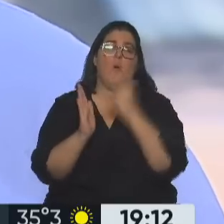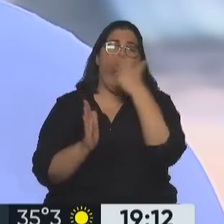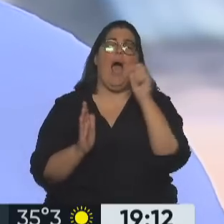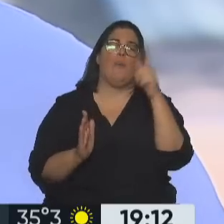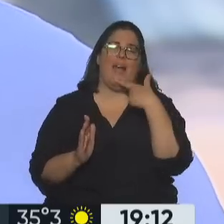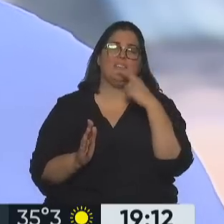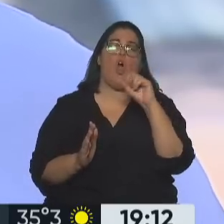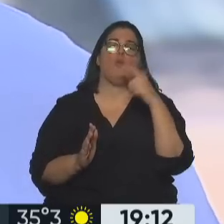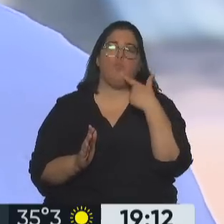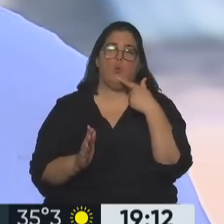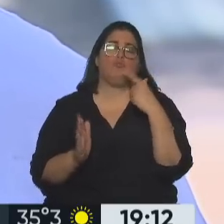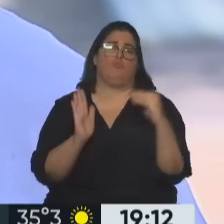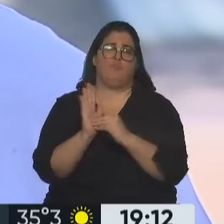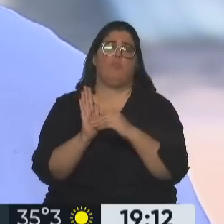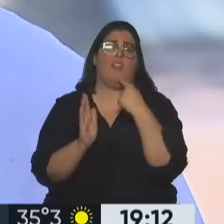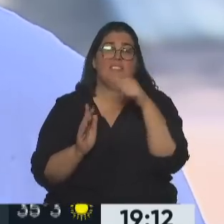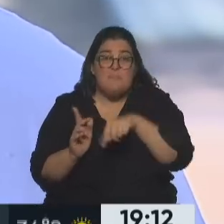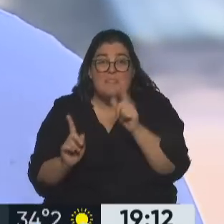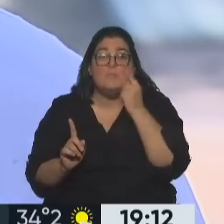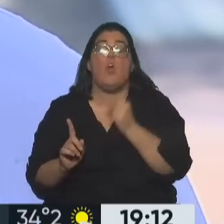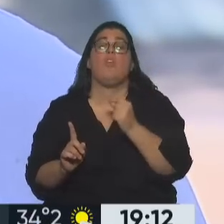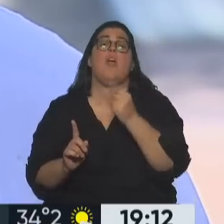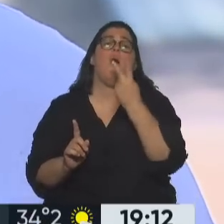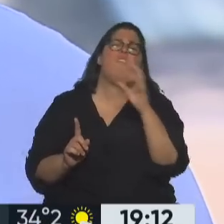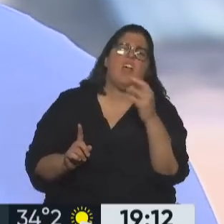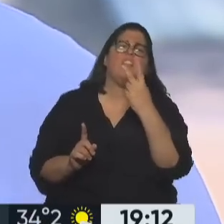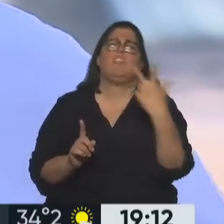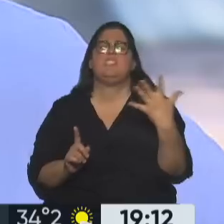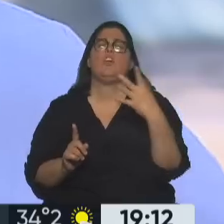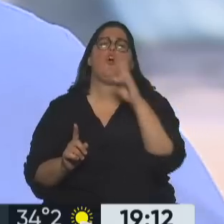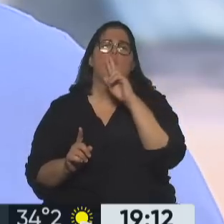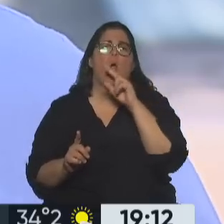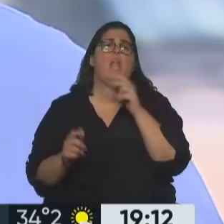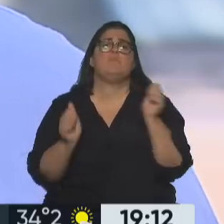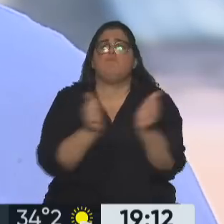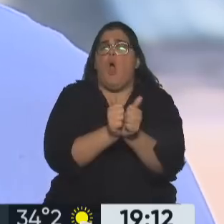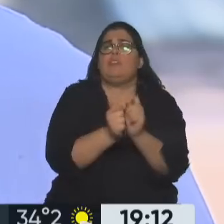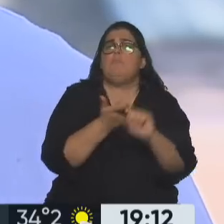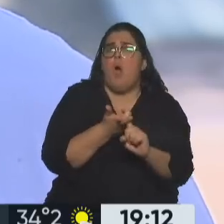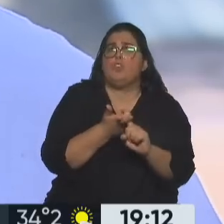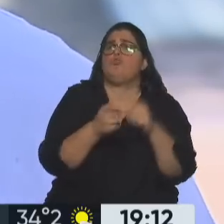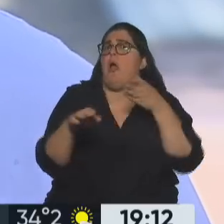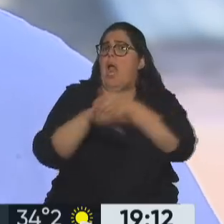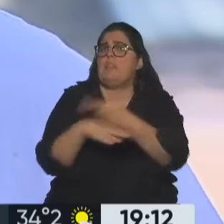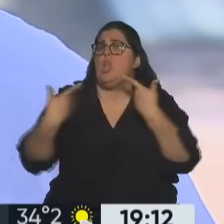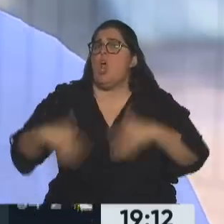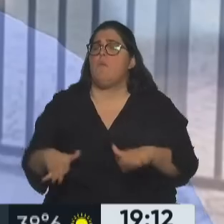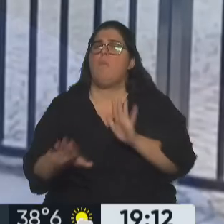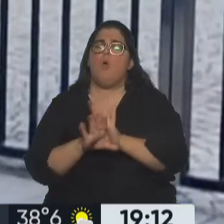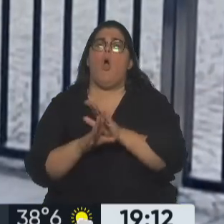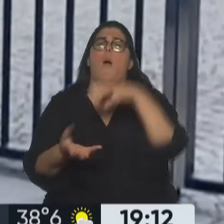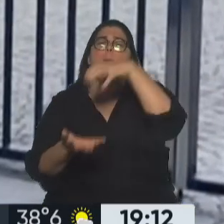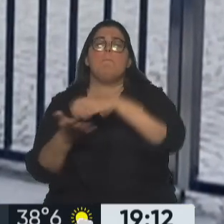pasaron otras 20 o 25 mujeres acompañadas de sus maridos entonces se pudo acreditar que para migraciones no es sospechoso que vengan mujeres